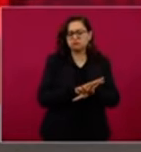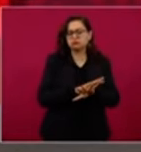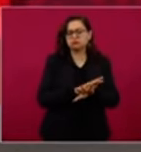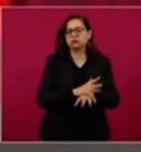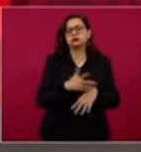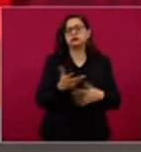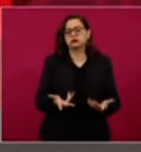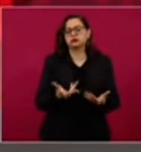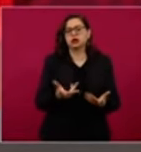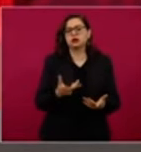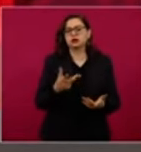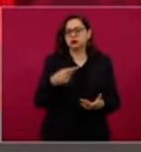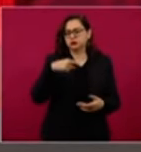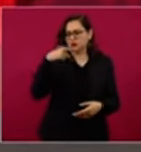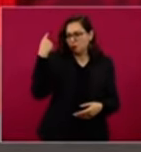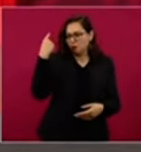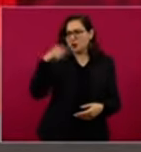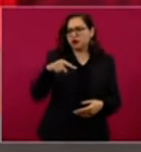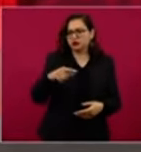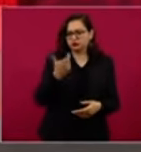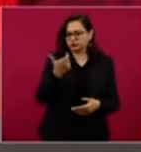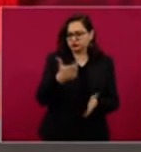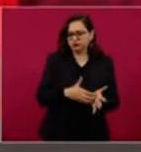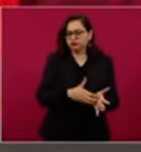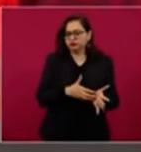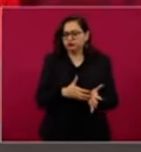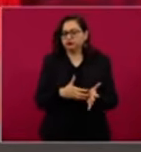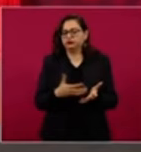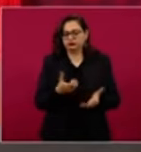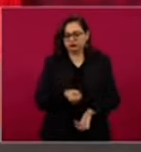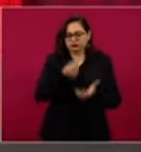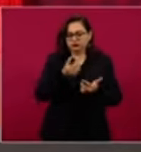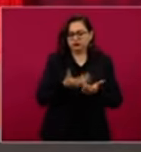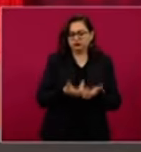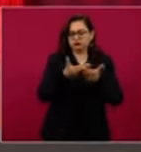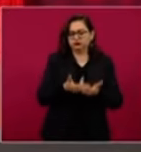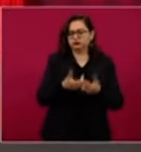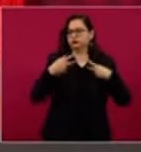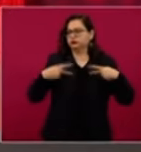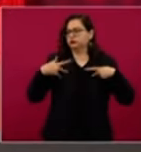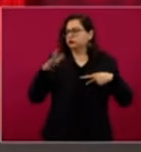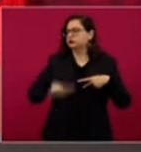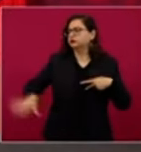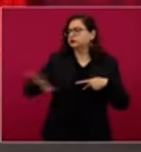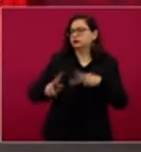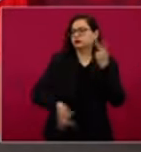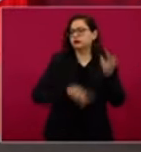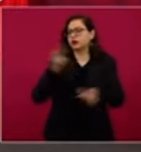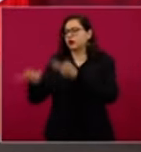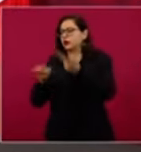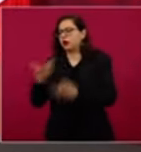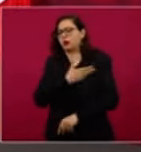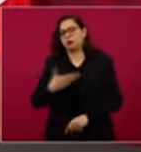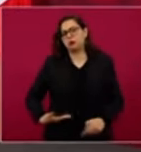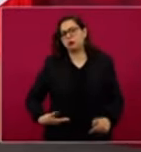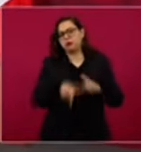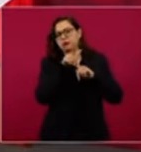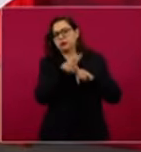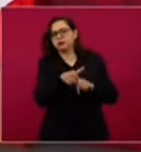les permitieran llevar a cabo la consulta. Lo que sí sabemos es que ha